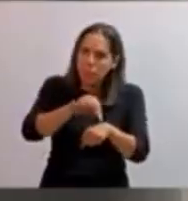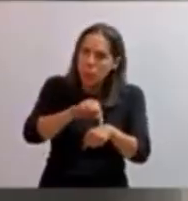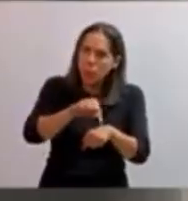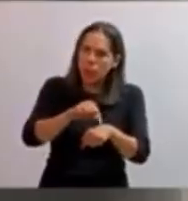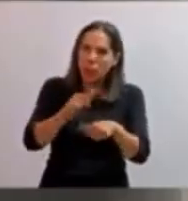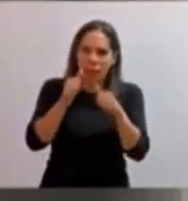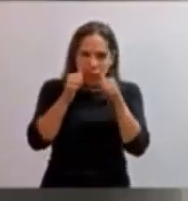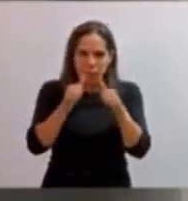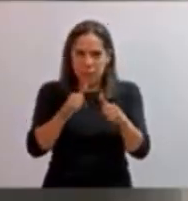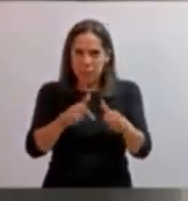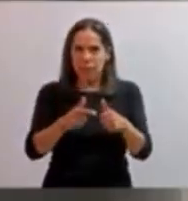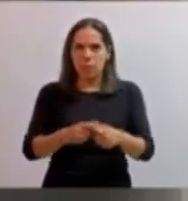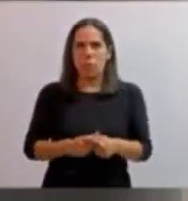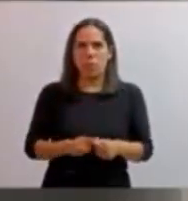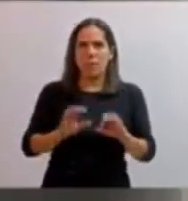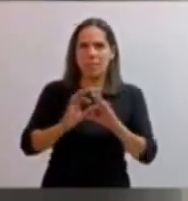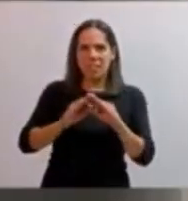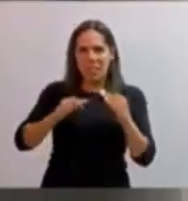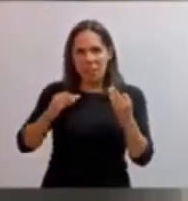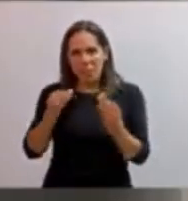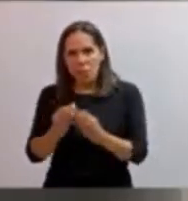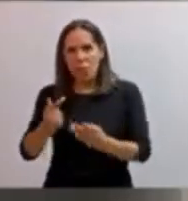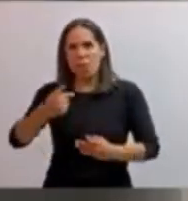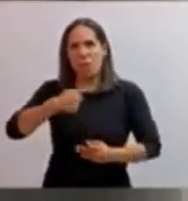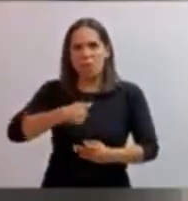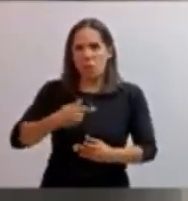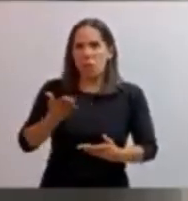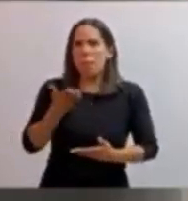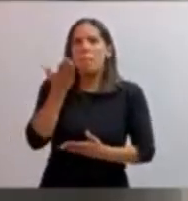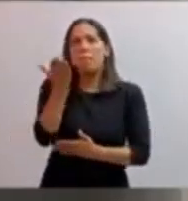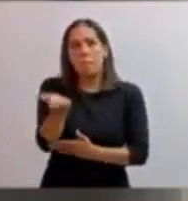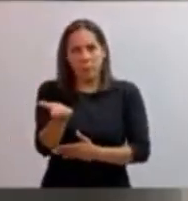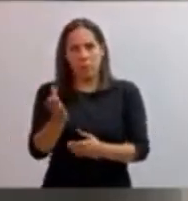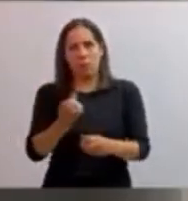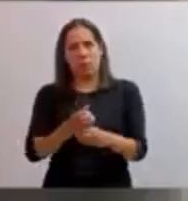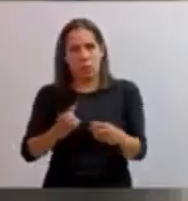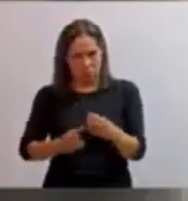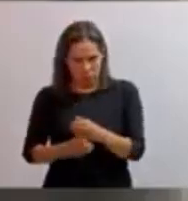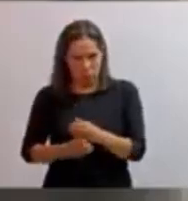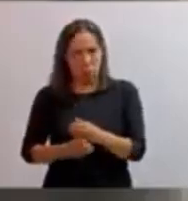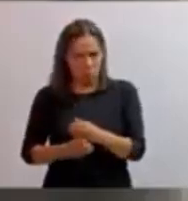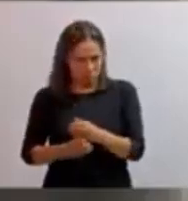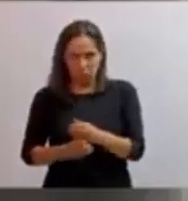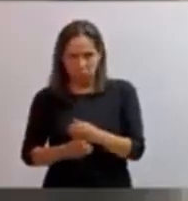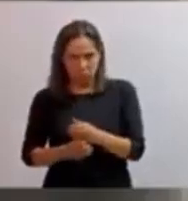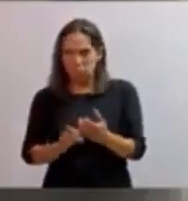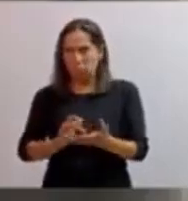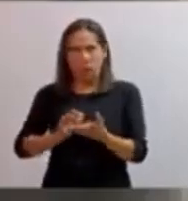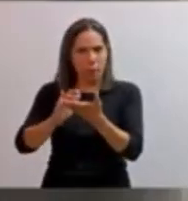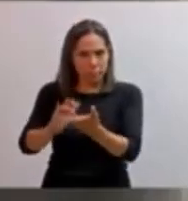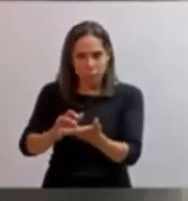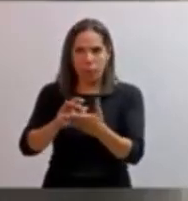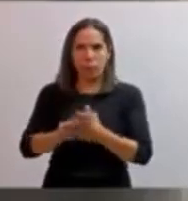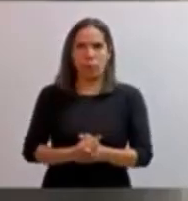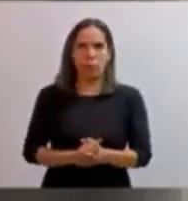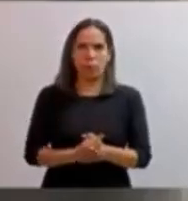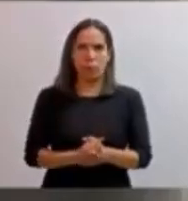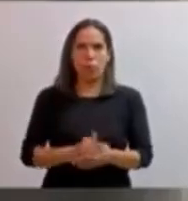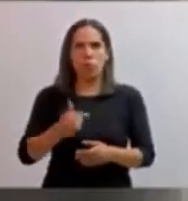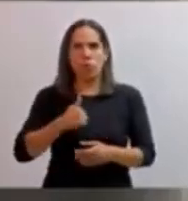pedagógico, ¿verdad? Desde la manera en cómo se solicitan ciertos tipos de apoyos, desde la manera en cómo